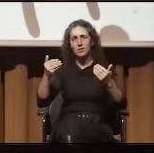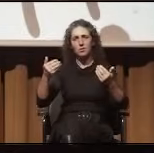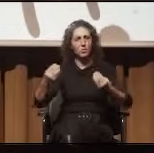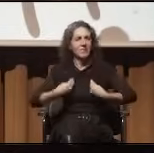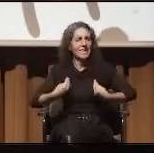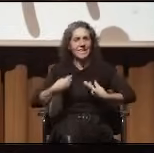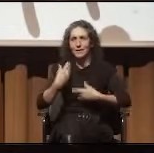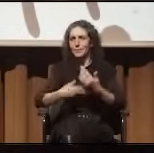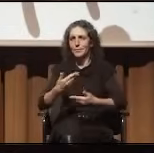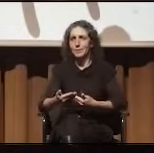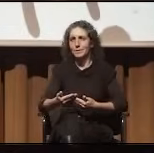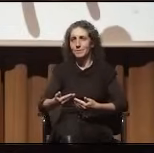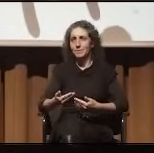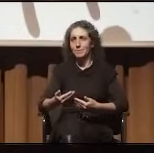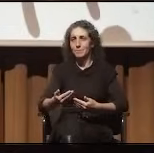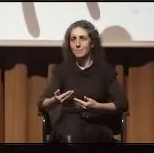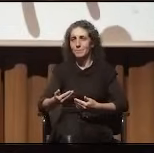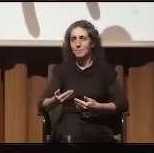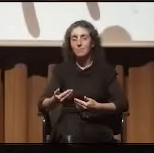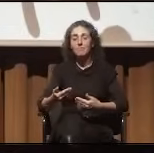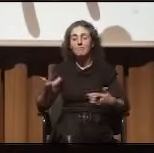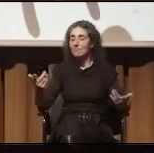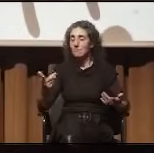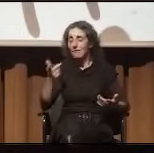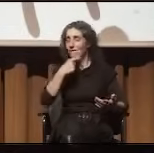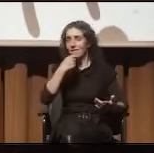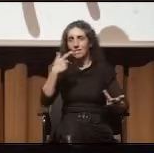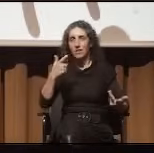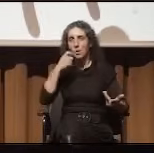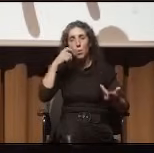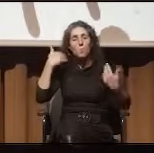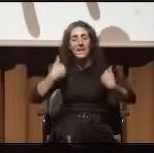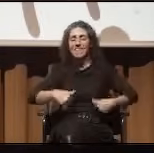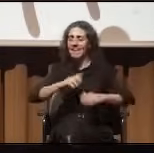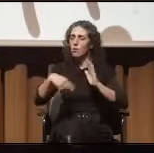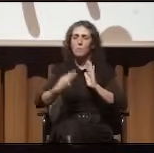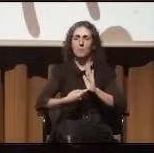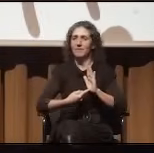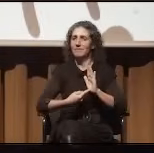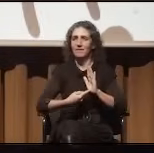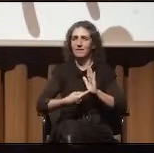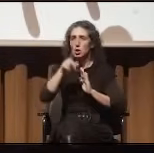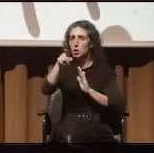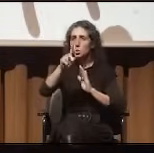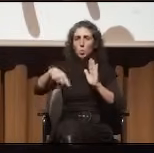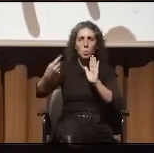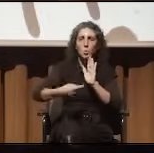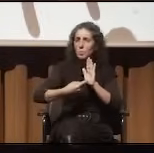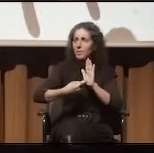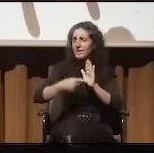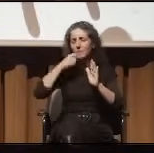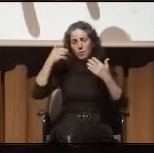plenitud. O sea, las dos formas más sencillas que tengo de explicar eso sería humanidad en plenitud, O sea, tú eres plenamente humano, significa que